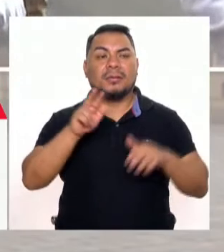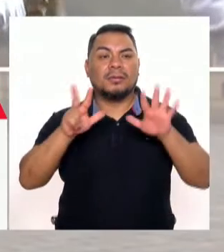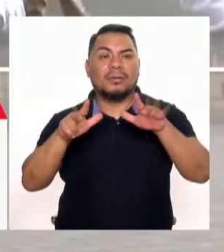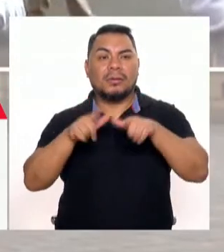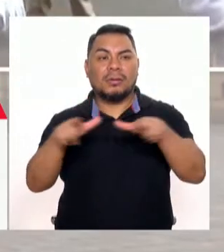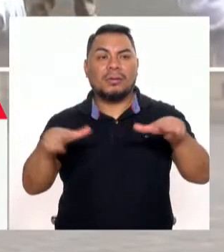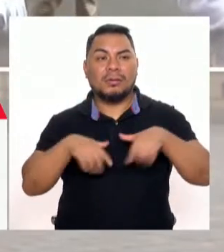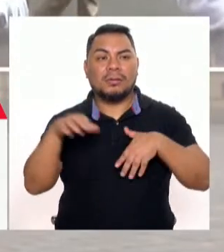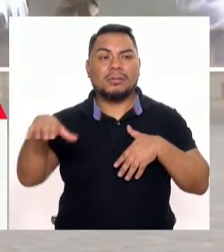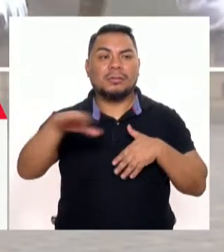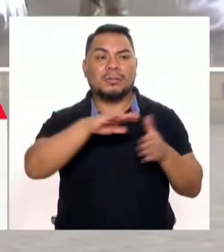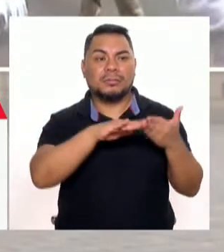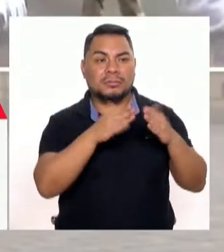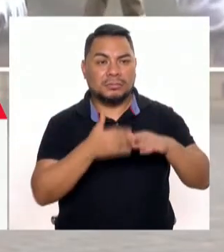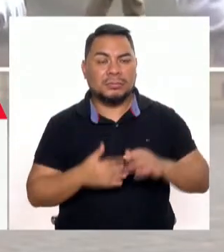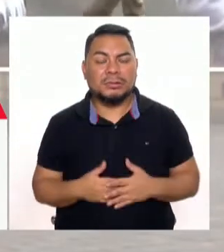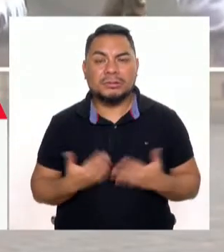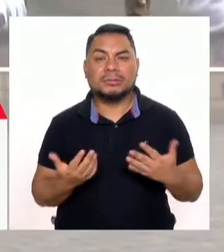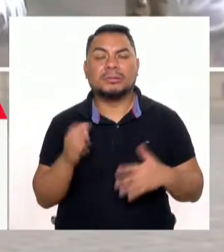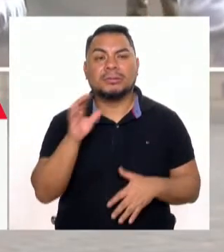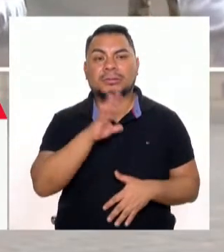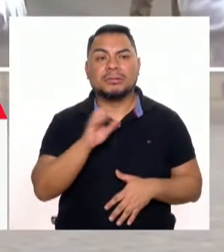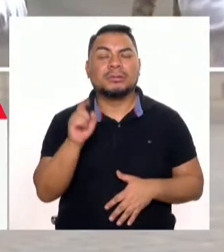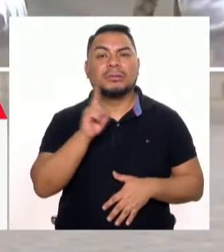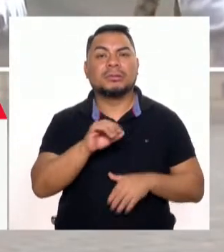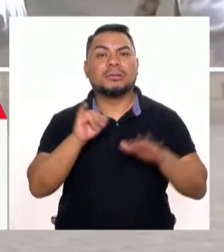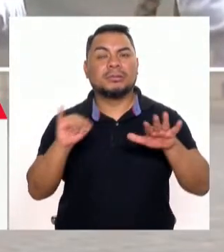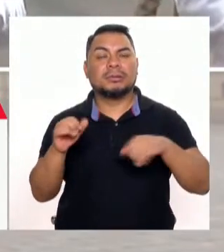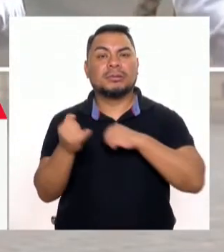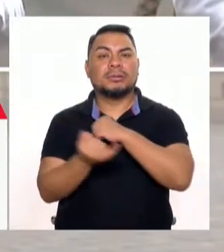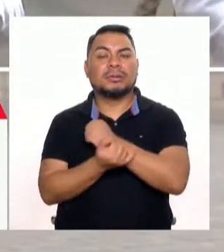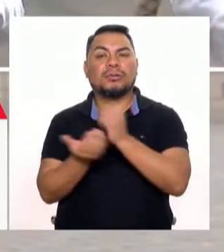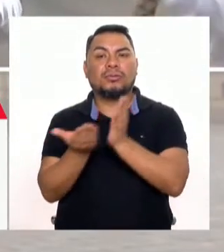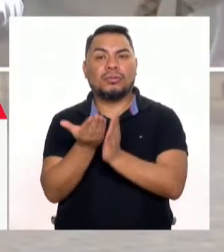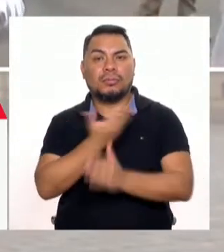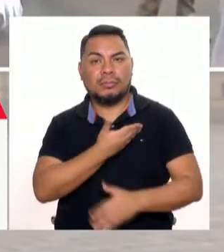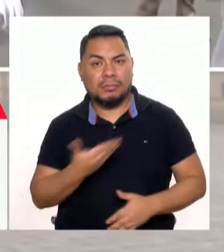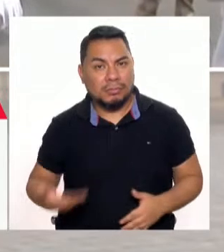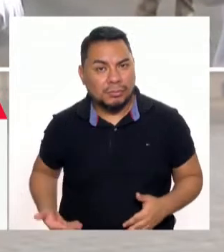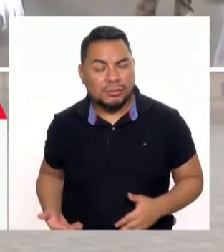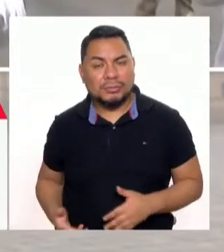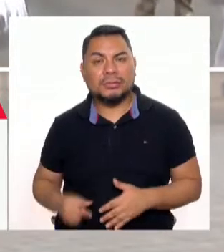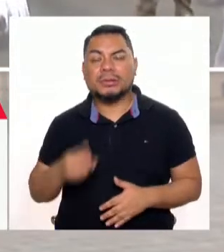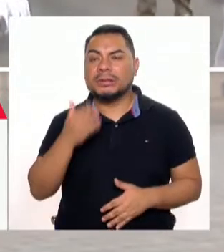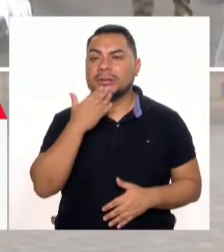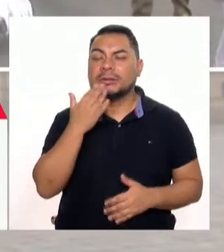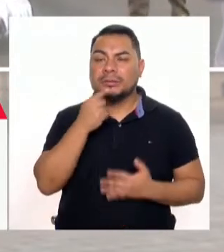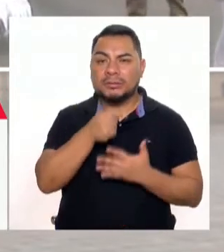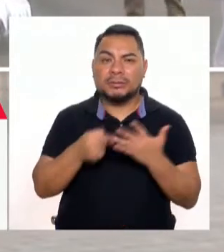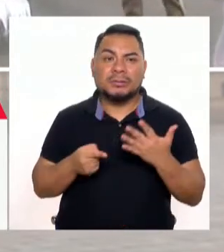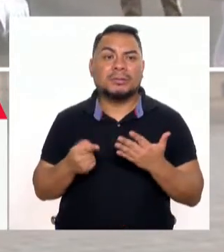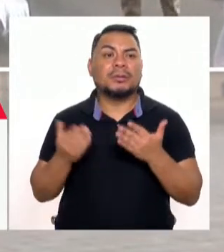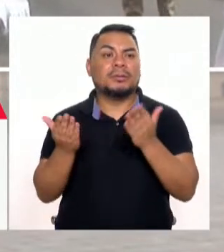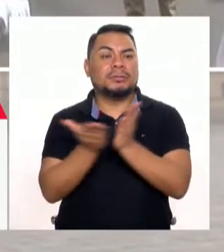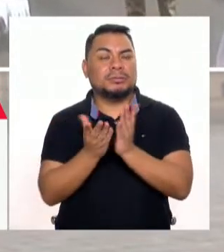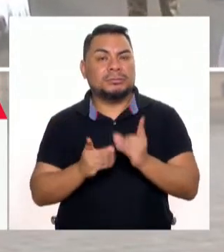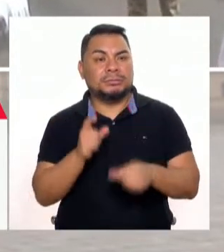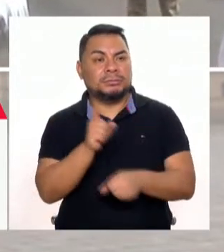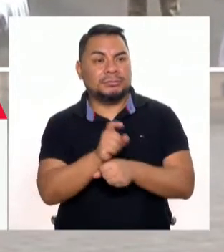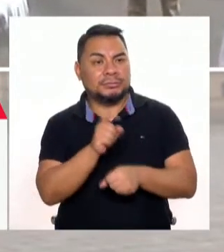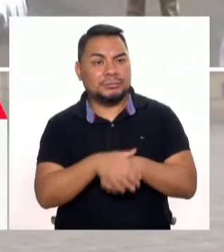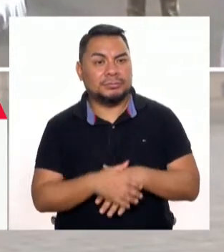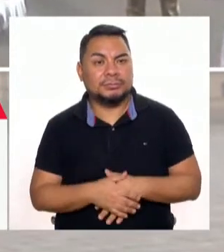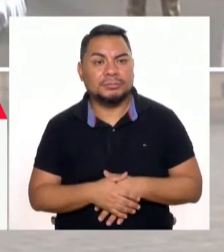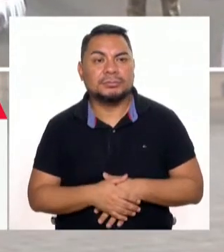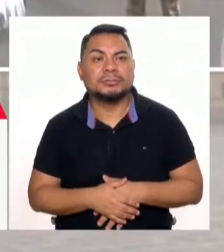centros poblados y 516 instituciones públicas entre ellas instituciones educativas